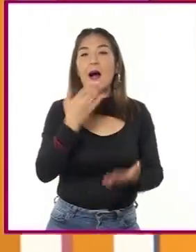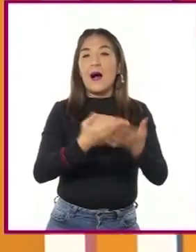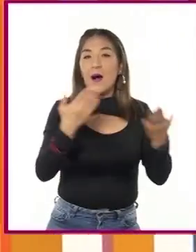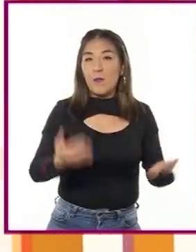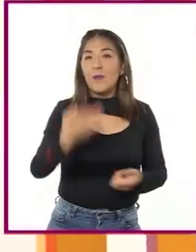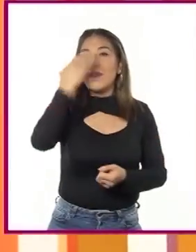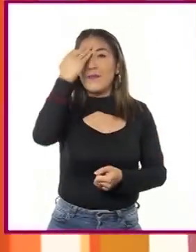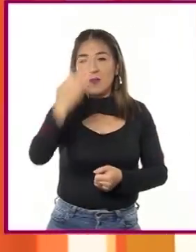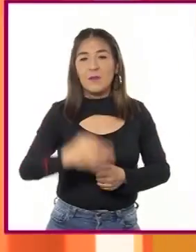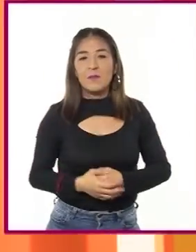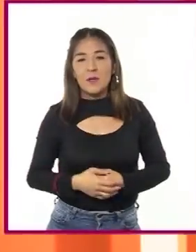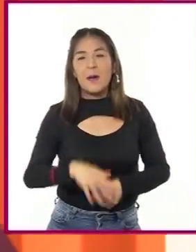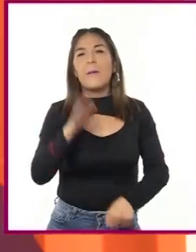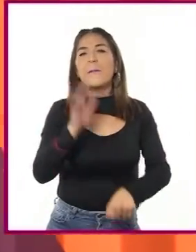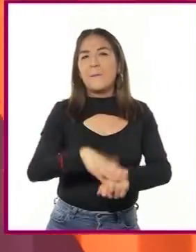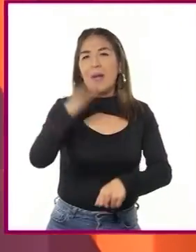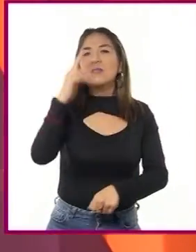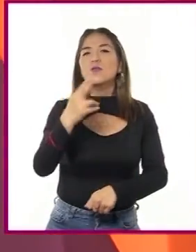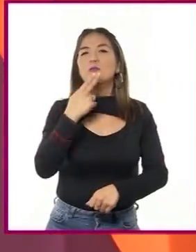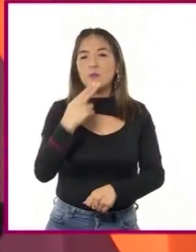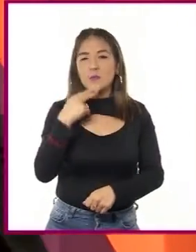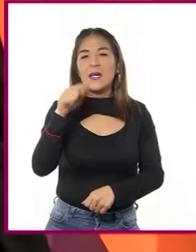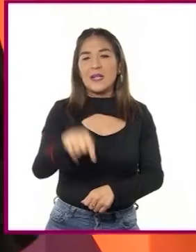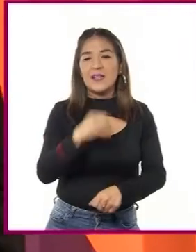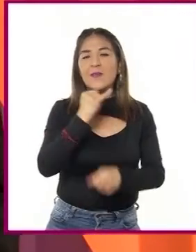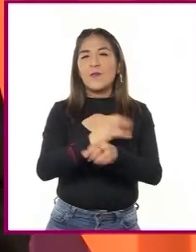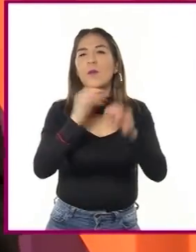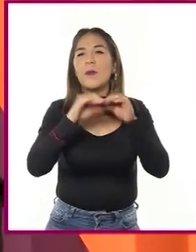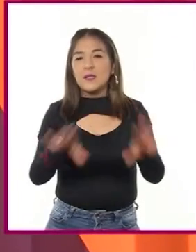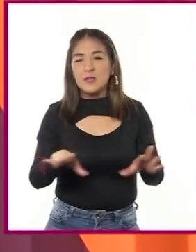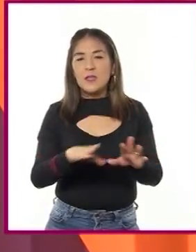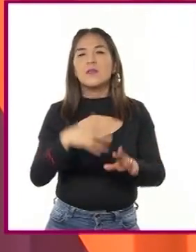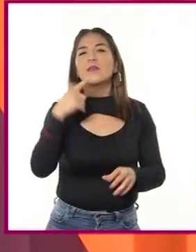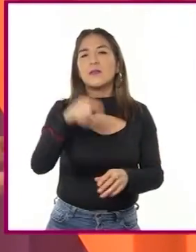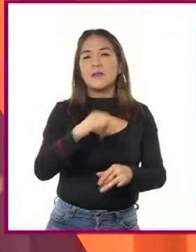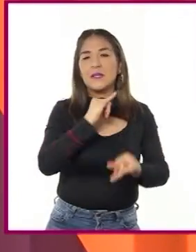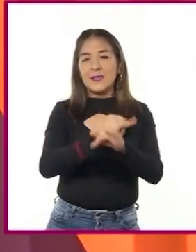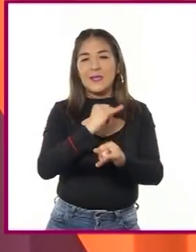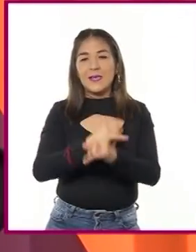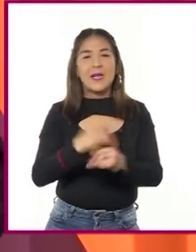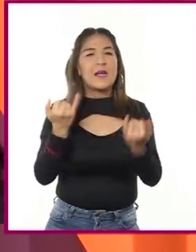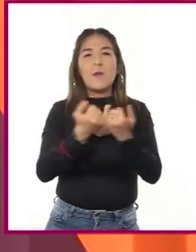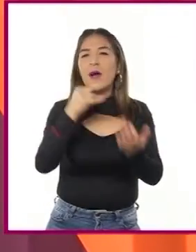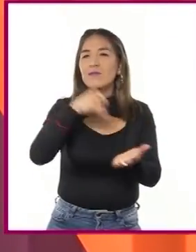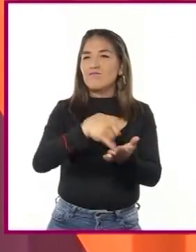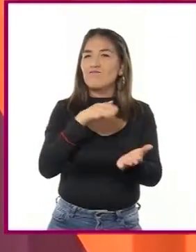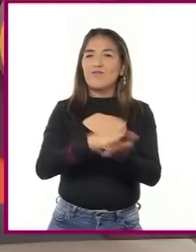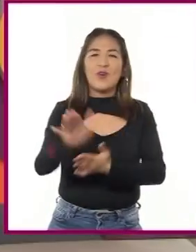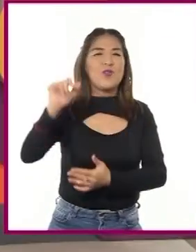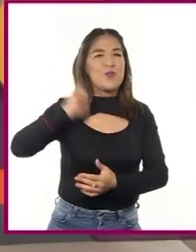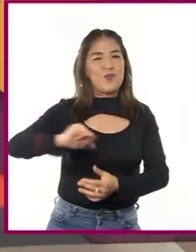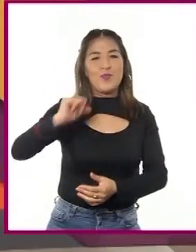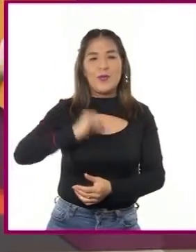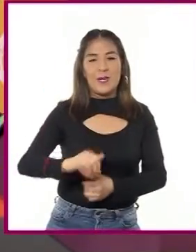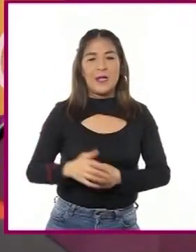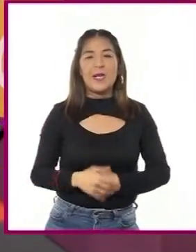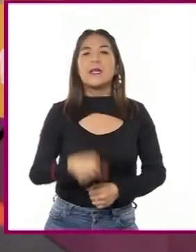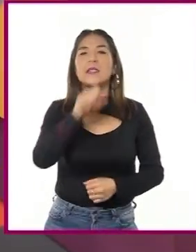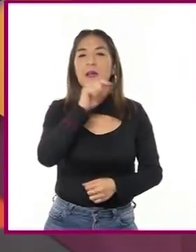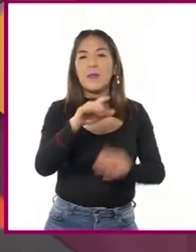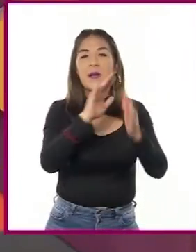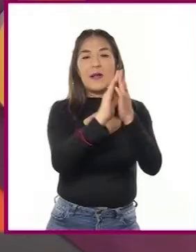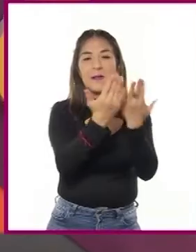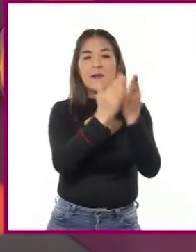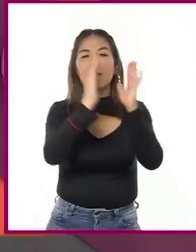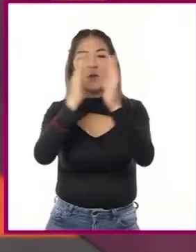actualidad, son más usados estos medios digitales que los tradicionales, como los impresos. Incluso las